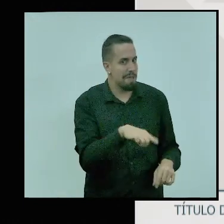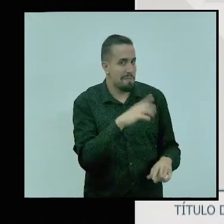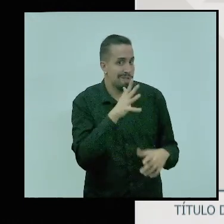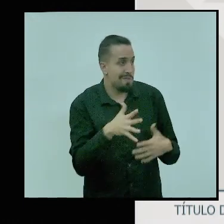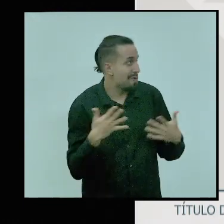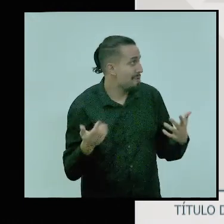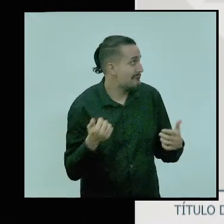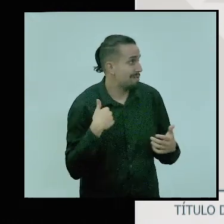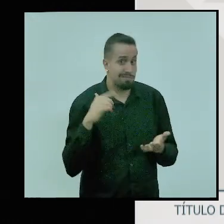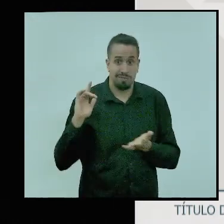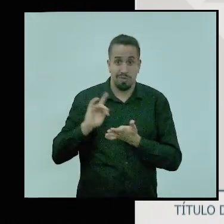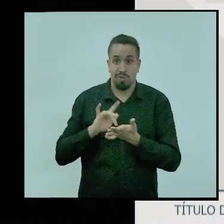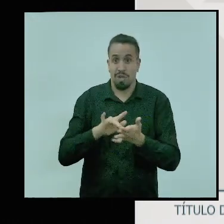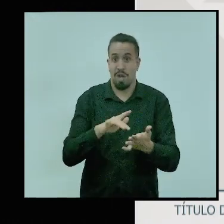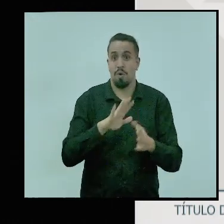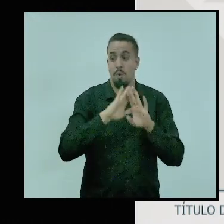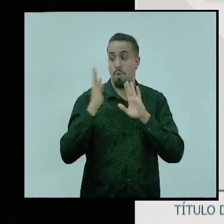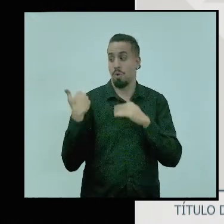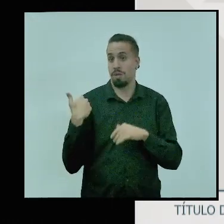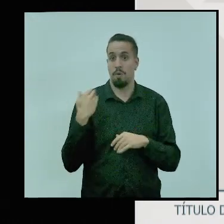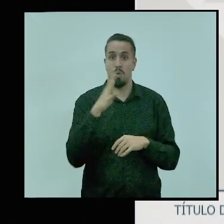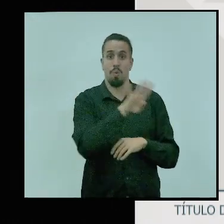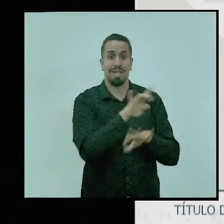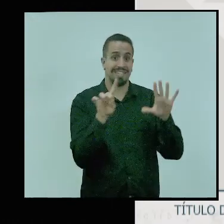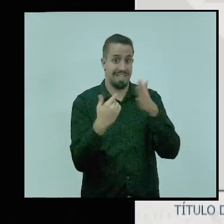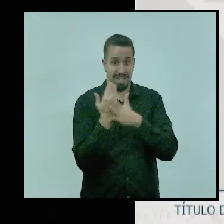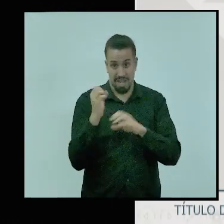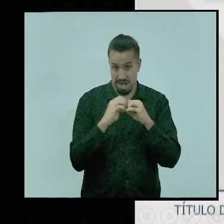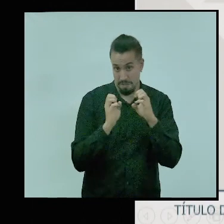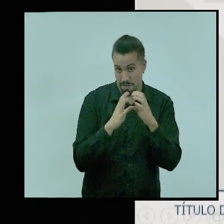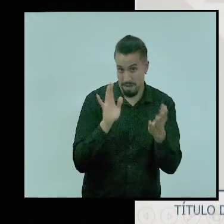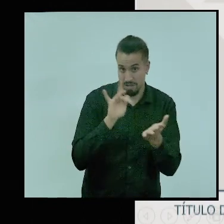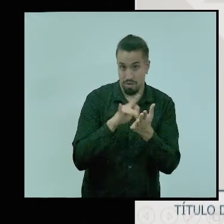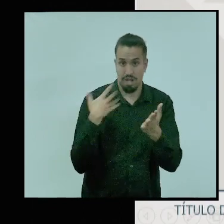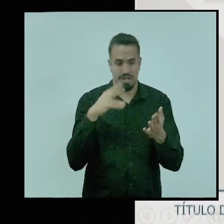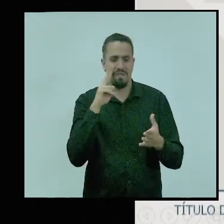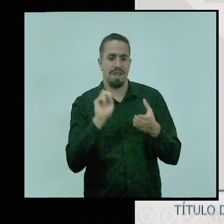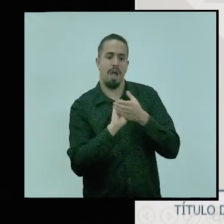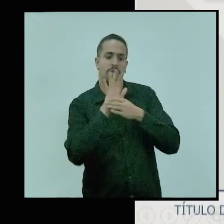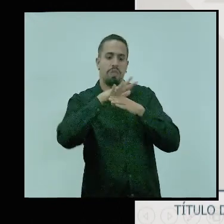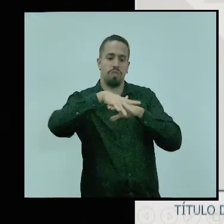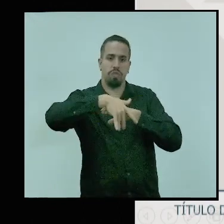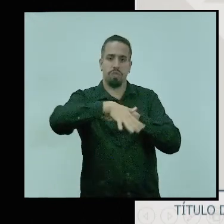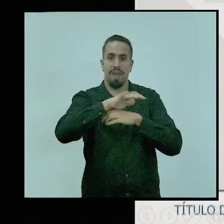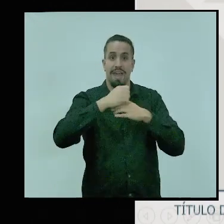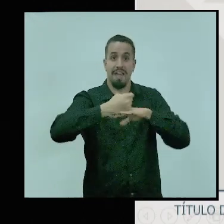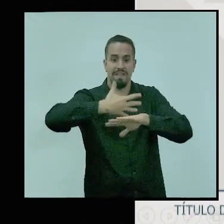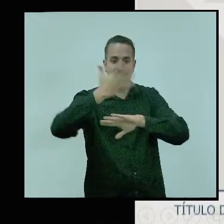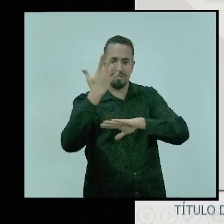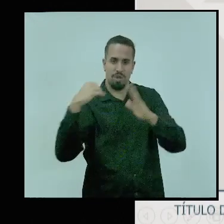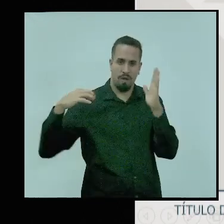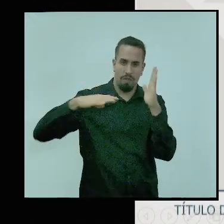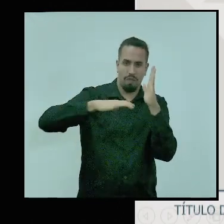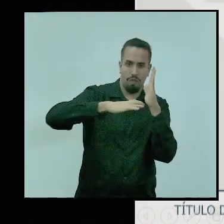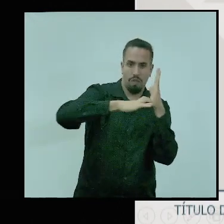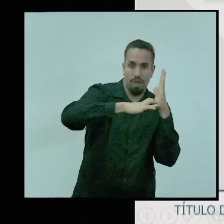lo que he estado viviendo los últimos 46 días en La Palma, en el que se veían las coladas de lava entrando en las edificaciones exactamente